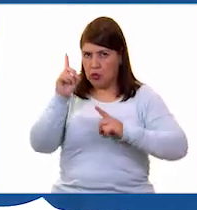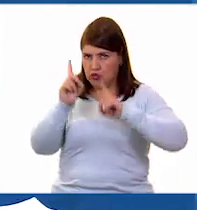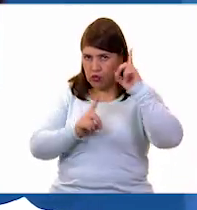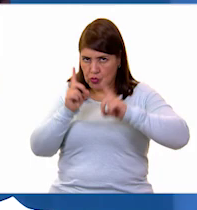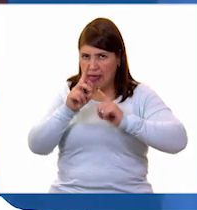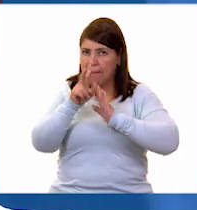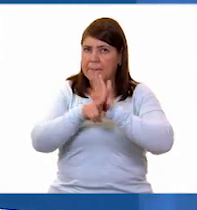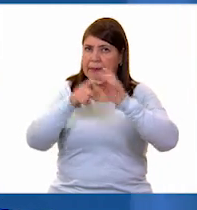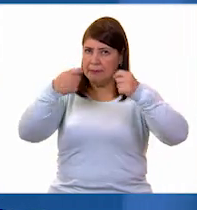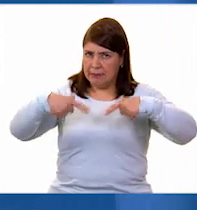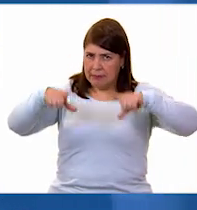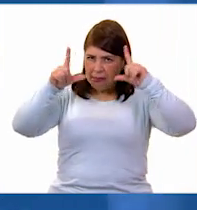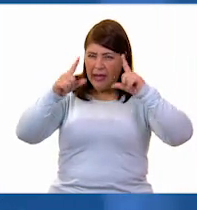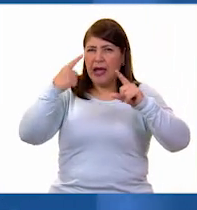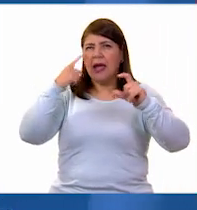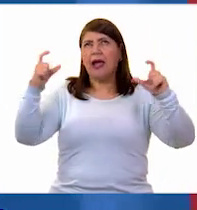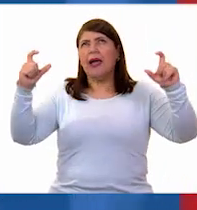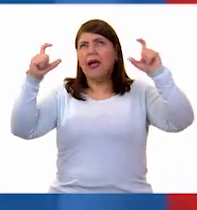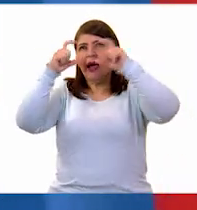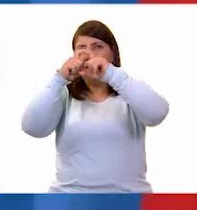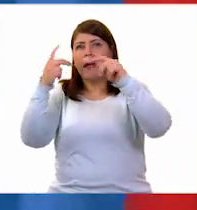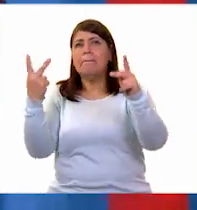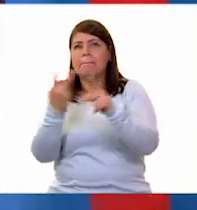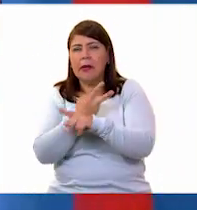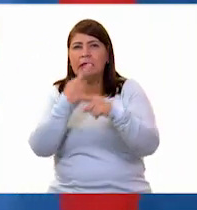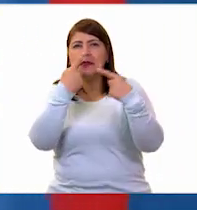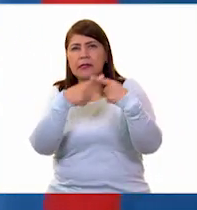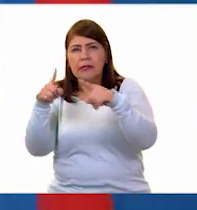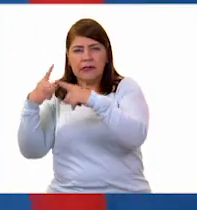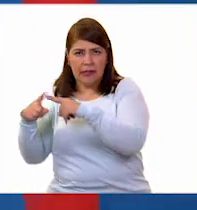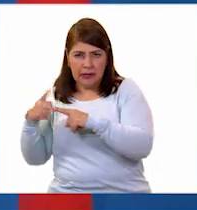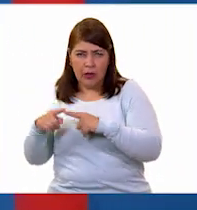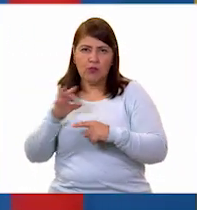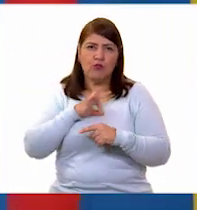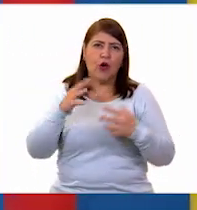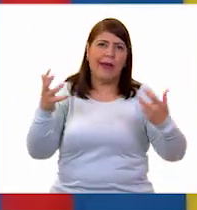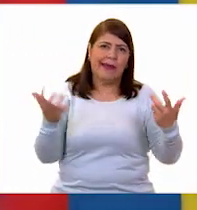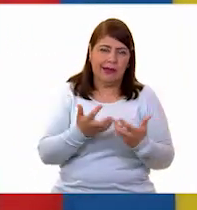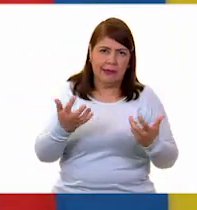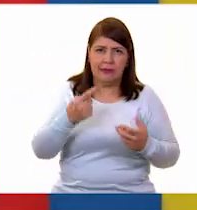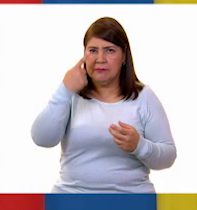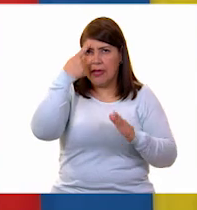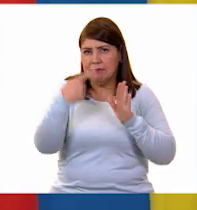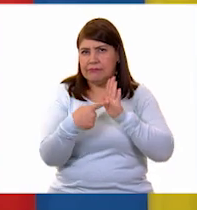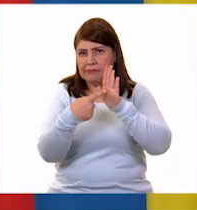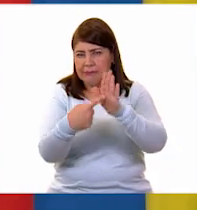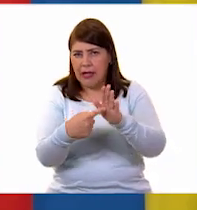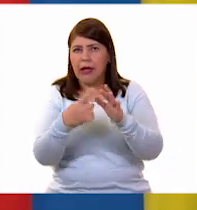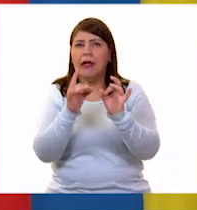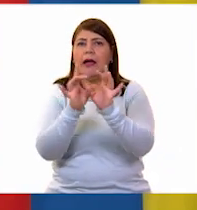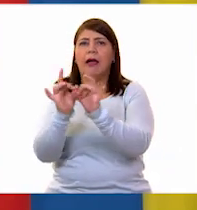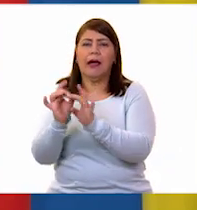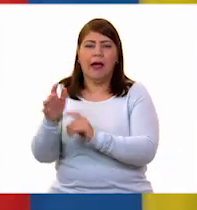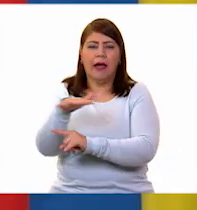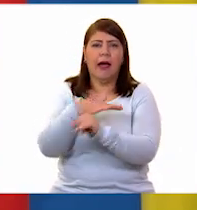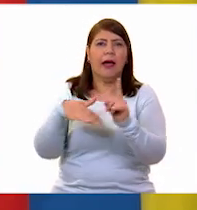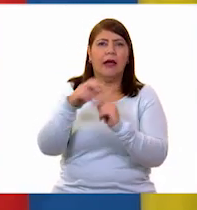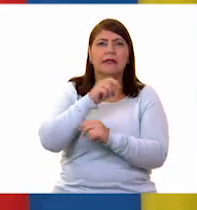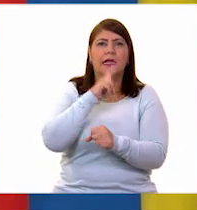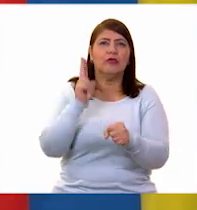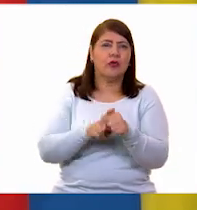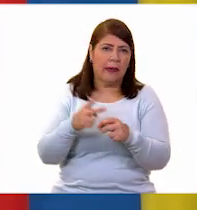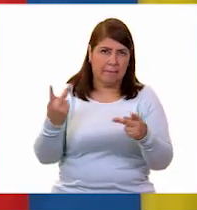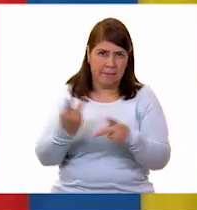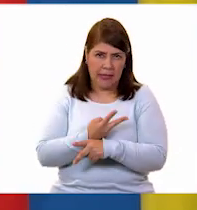dudas con respecto a los eclipses y otros modelos que se pueden utilizar para representar estos fenómenos naturales.